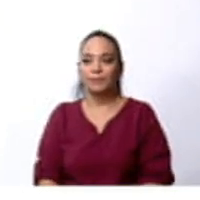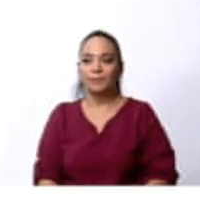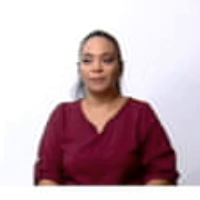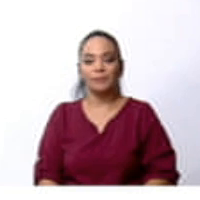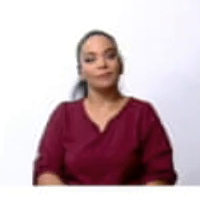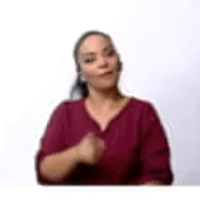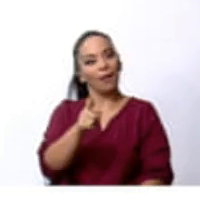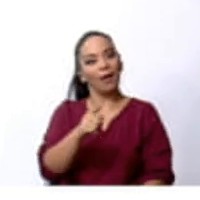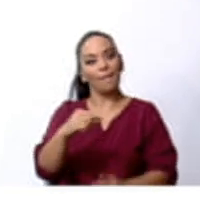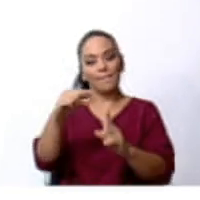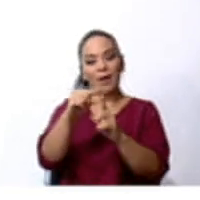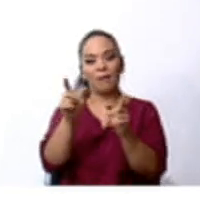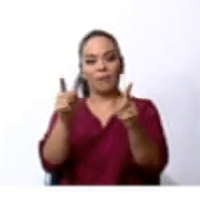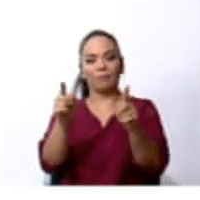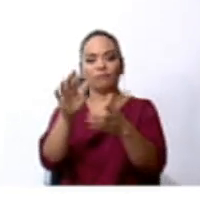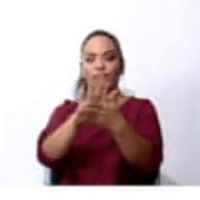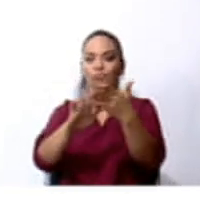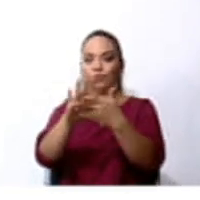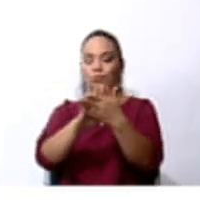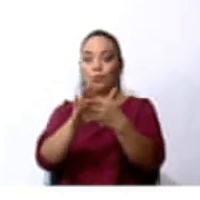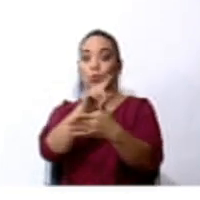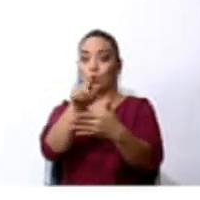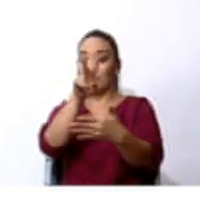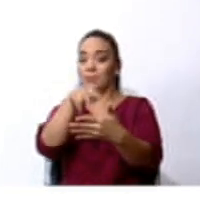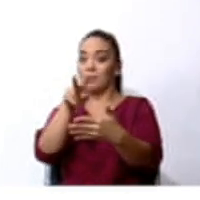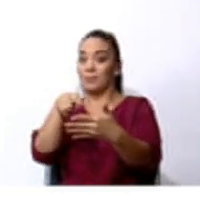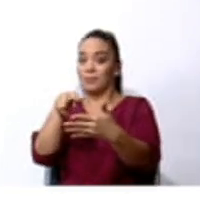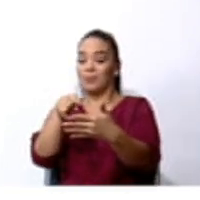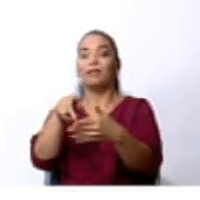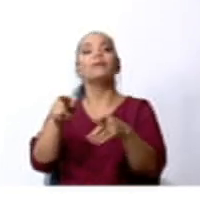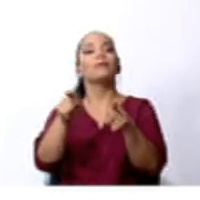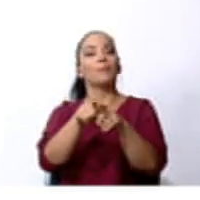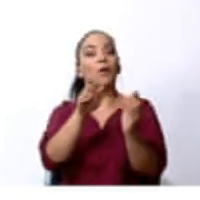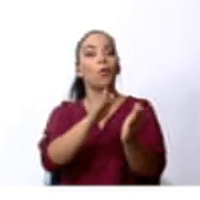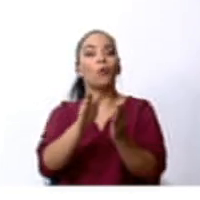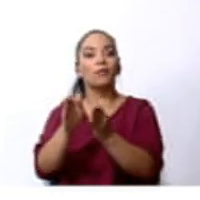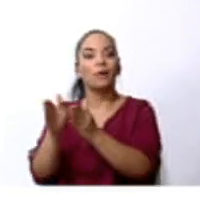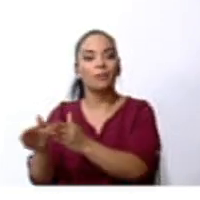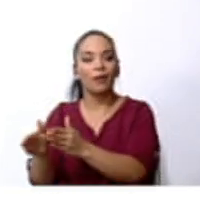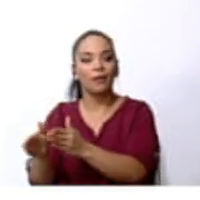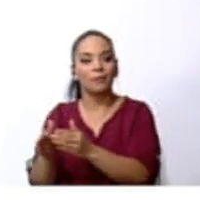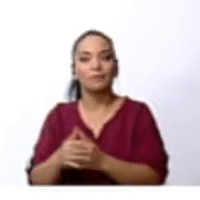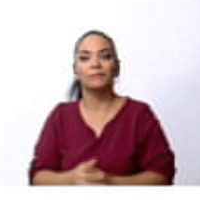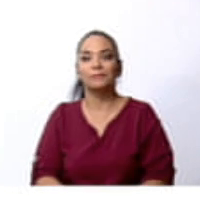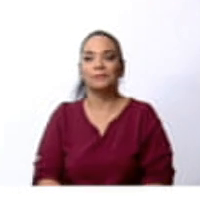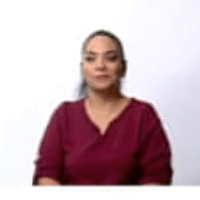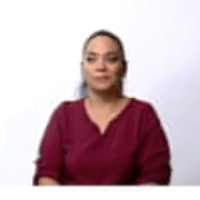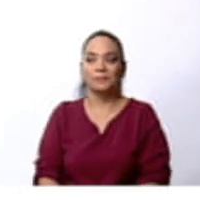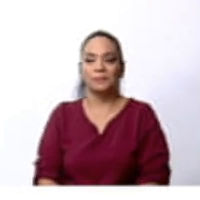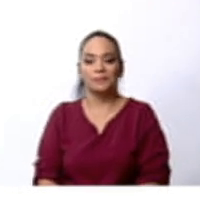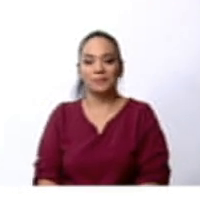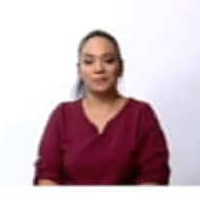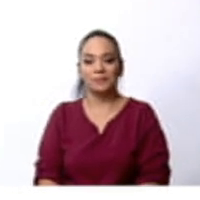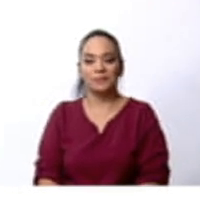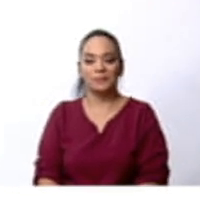¿Ordeno la palabra y leo? Sí, claro que la sé ordenar y sí la puedo leer.